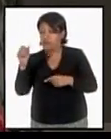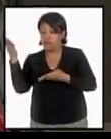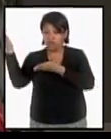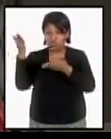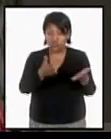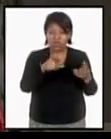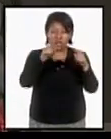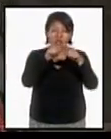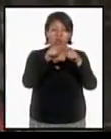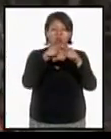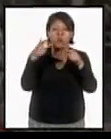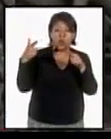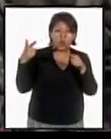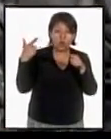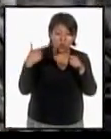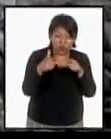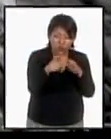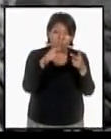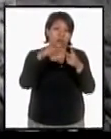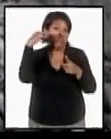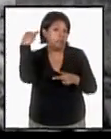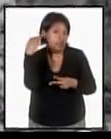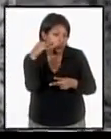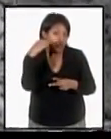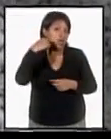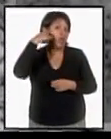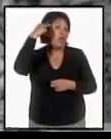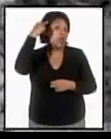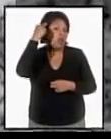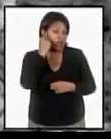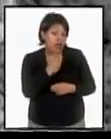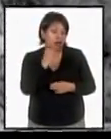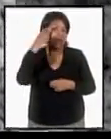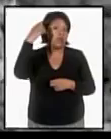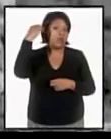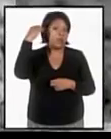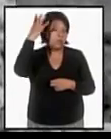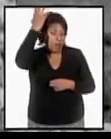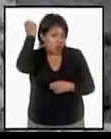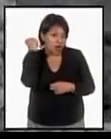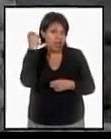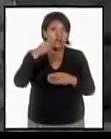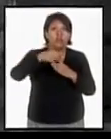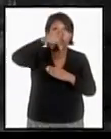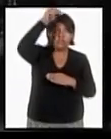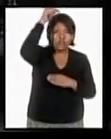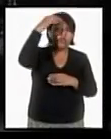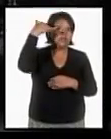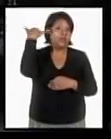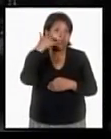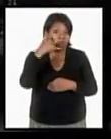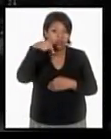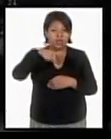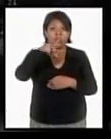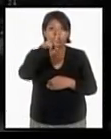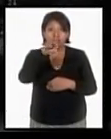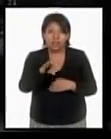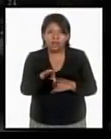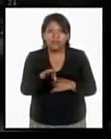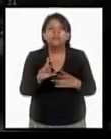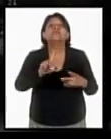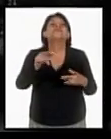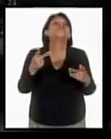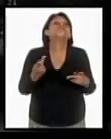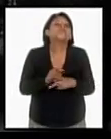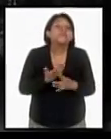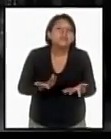a Michoacán, a Guerrero, a Morelos, al norte, a Yucatán, a la Ciudad de México. ¿Qué pasó?